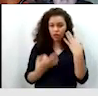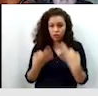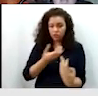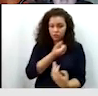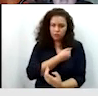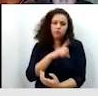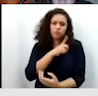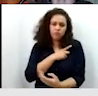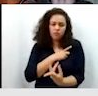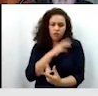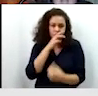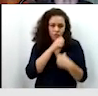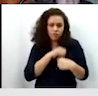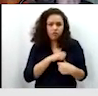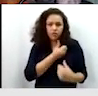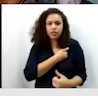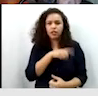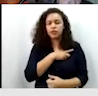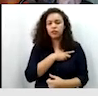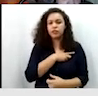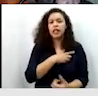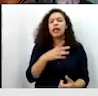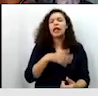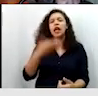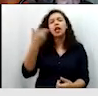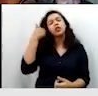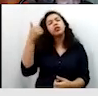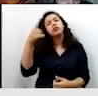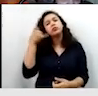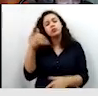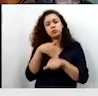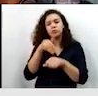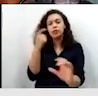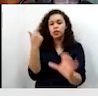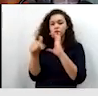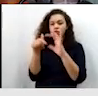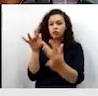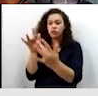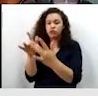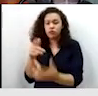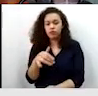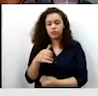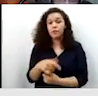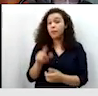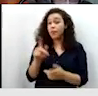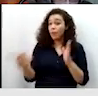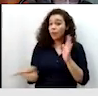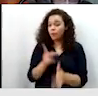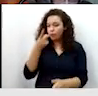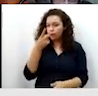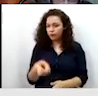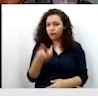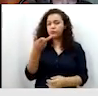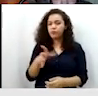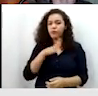sanitarias. Y aquí están los teléfonos y correos de contacto. Vuelvo a reiterar, todo esto lo